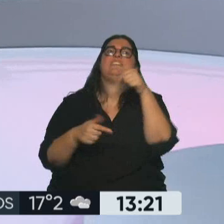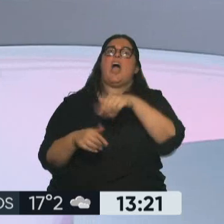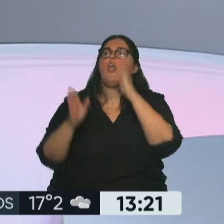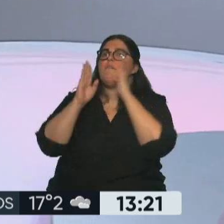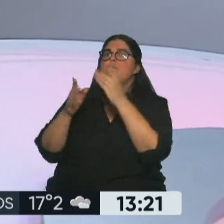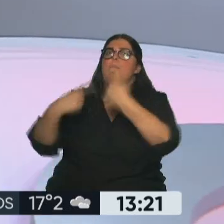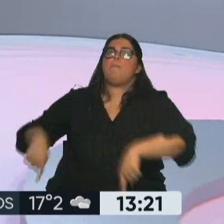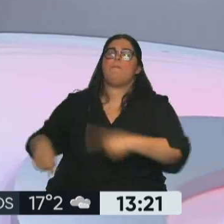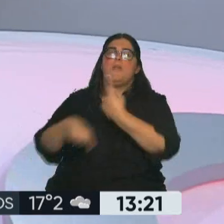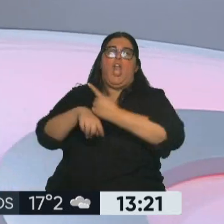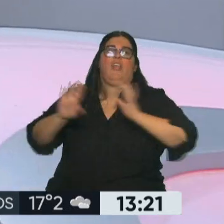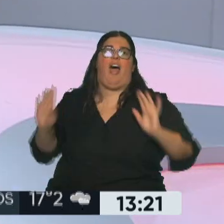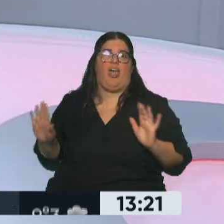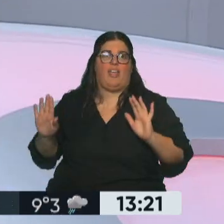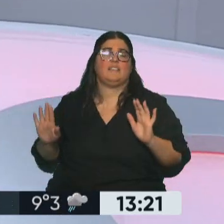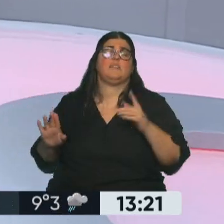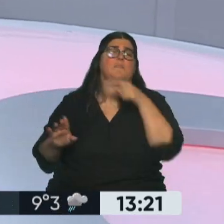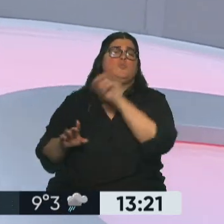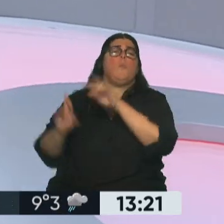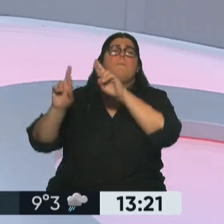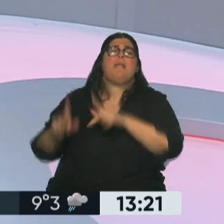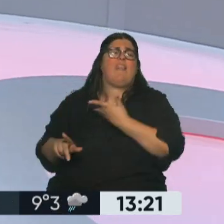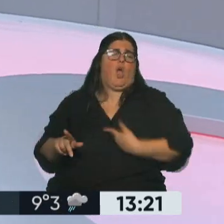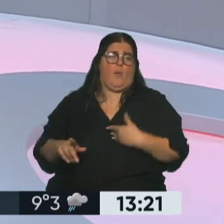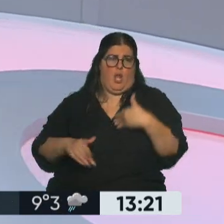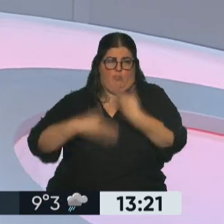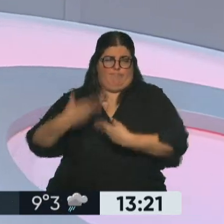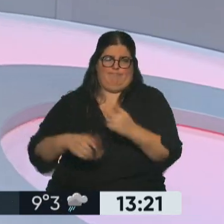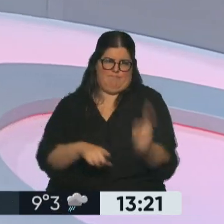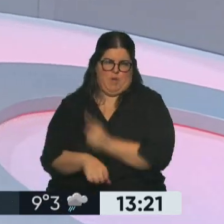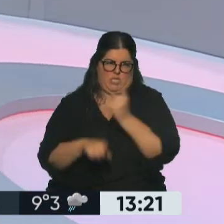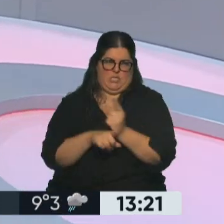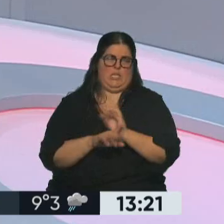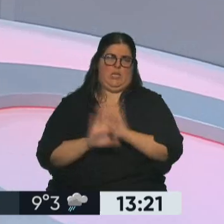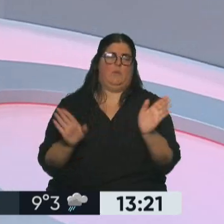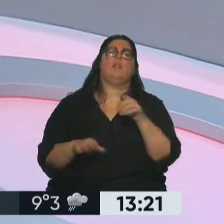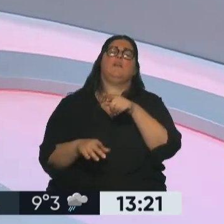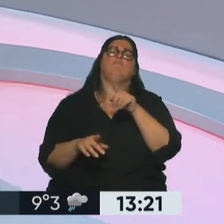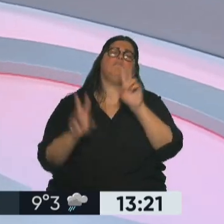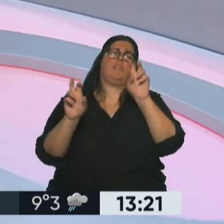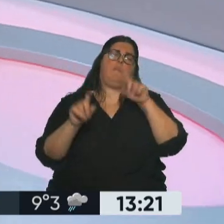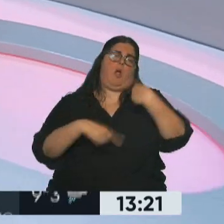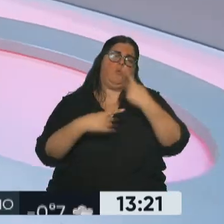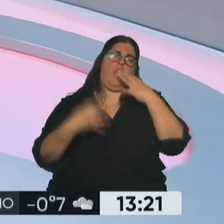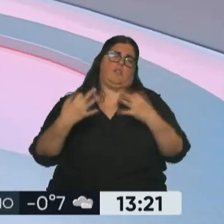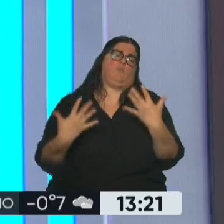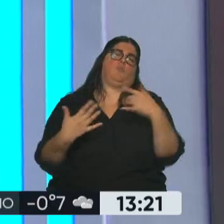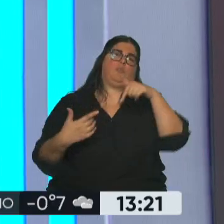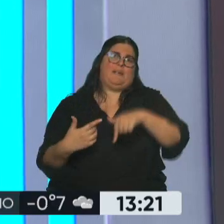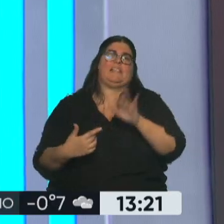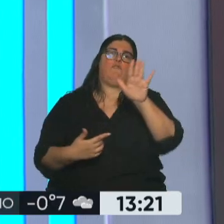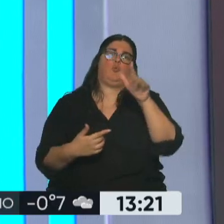lo que está claro es que su programa de gobierno no lo va a poder llevar adelante. No. Bueno, es un tema que seguiremos analizando, por supuesto, presente y futuro de Chile.